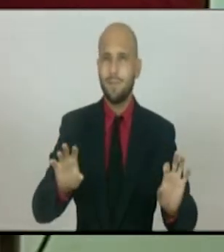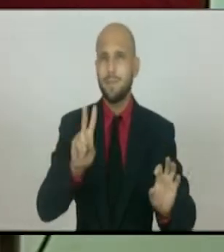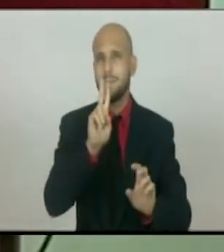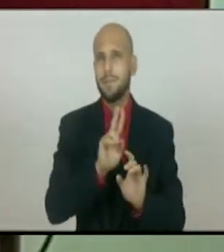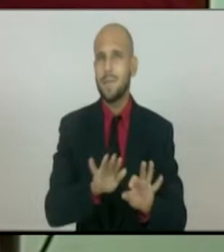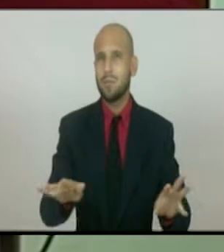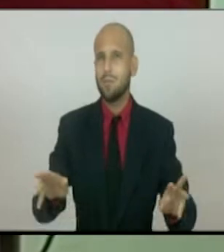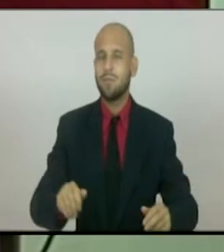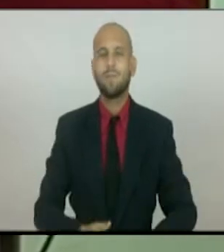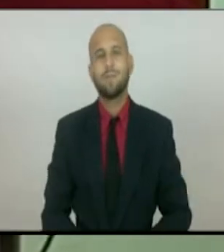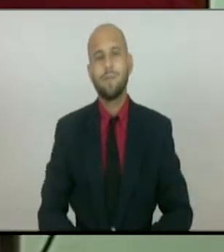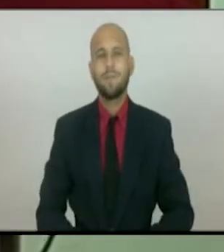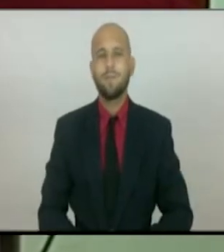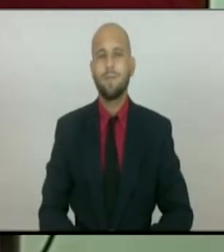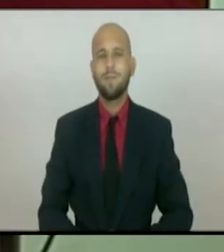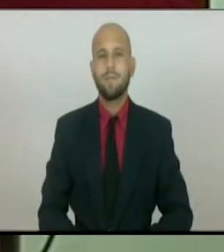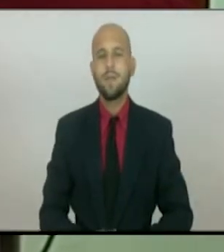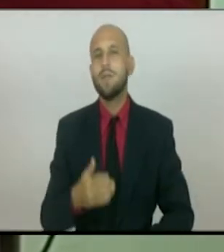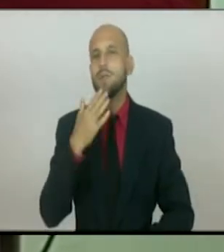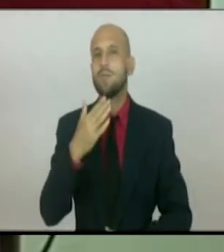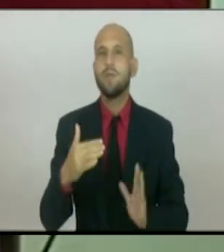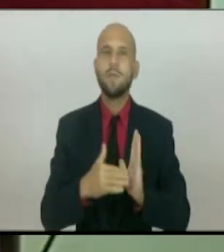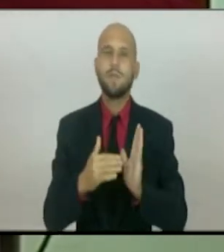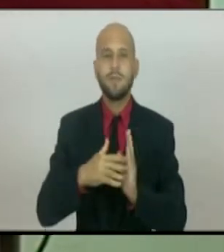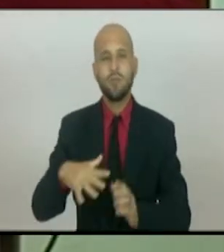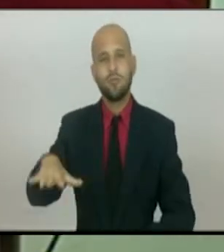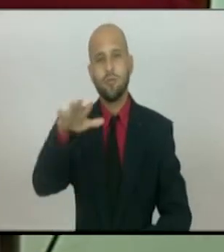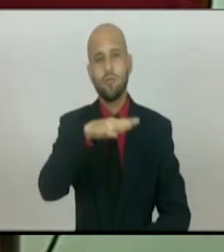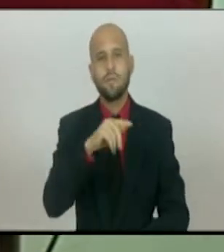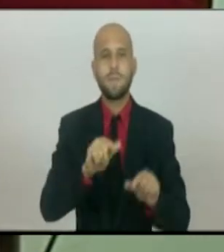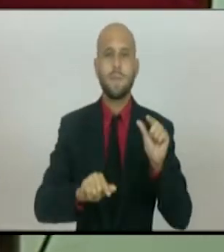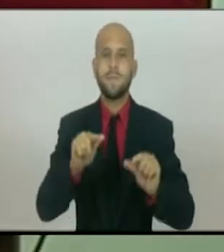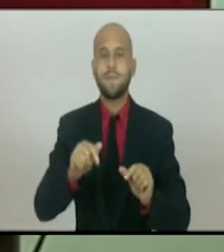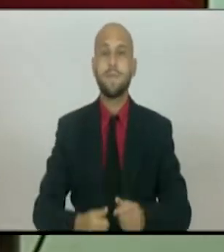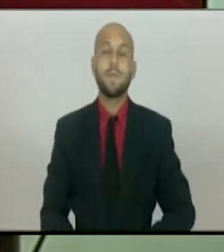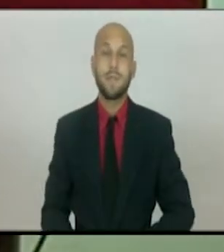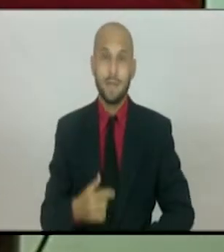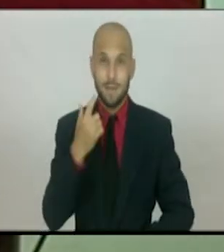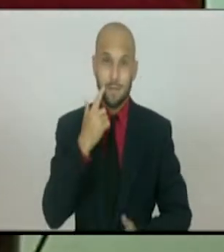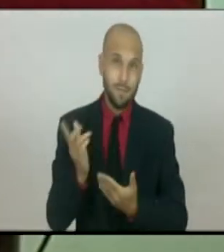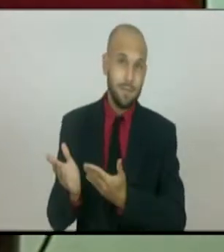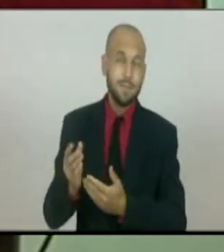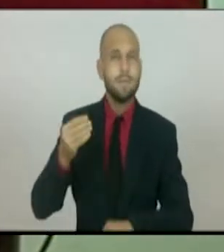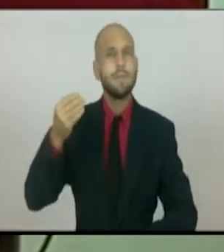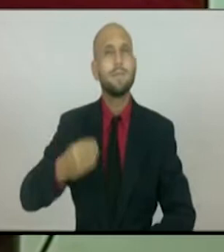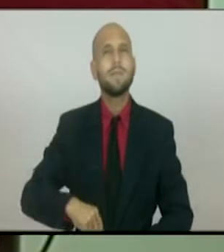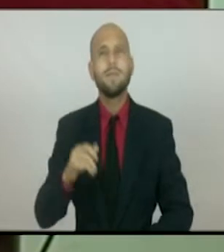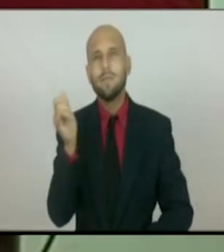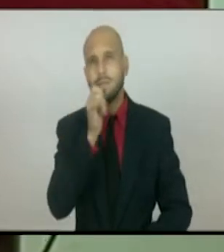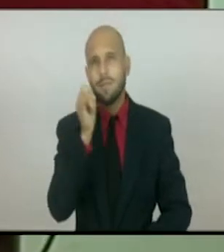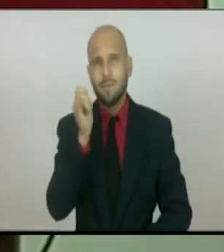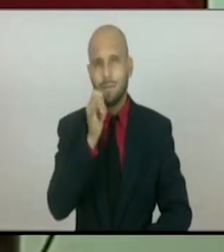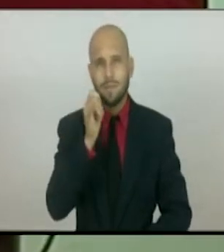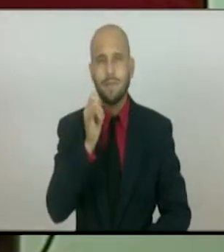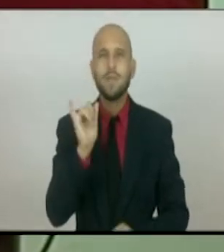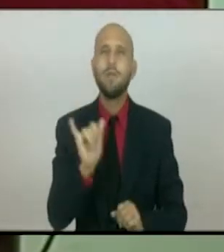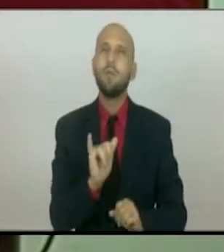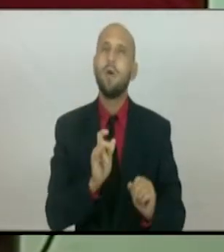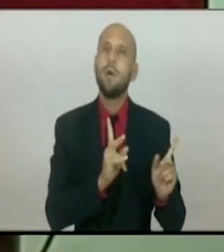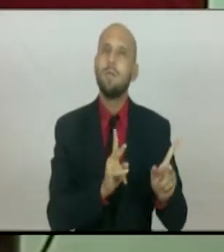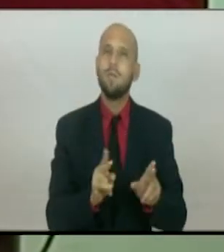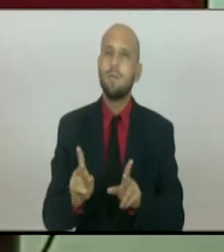tardes, Virginia, para ti, y buenas tardes a los amigos televidentes. Veíamos la primera sección del programa con una reseña